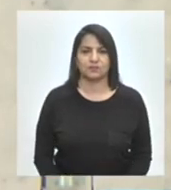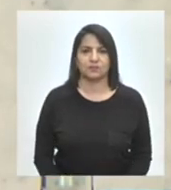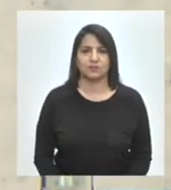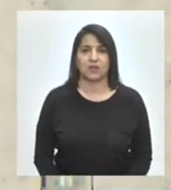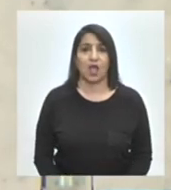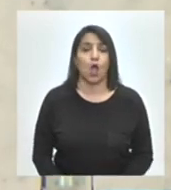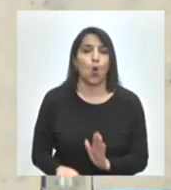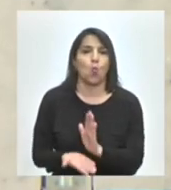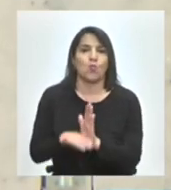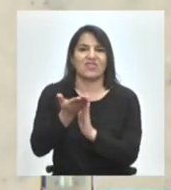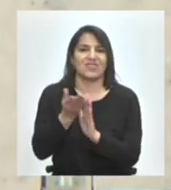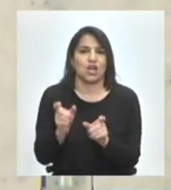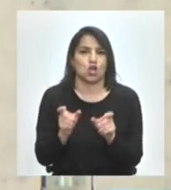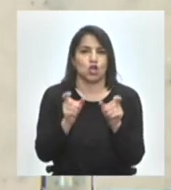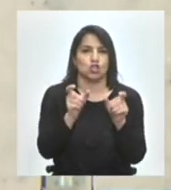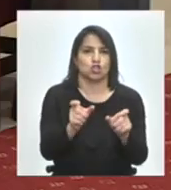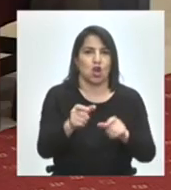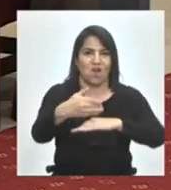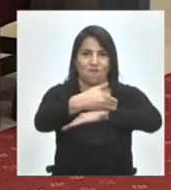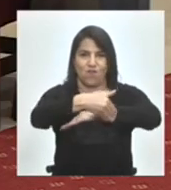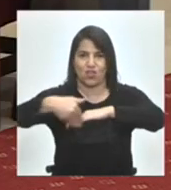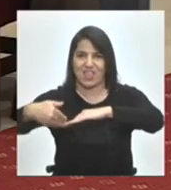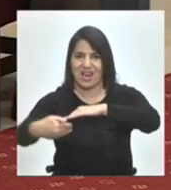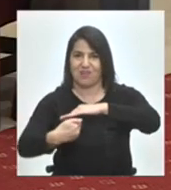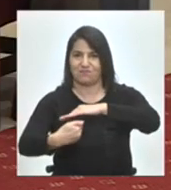el control de las fronteras,